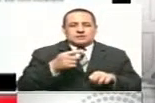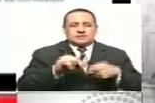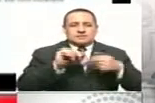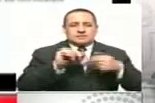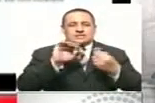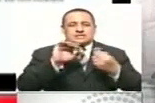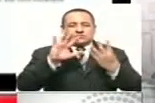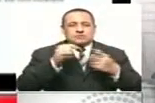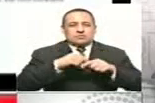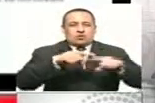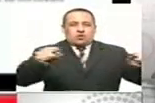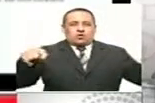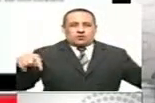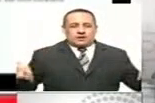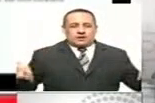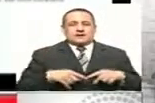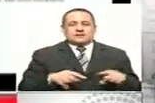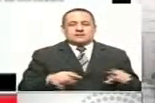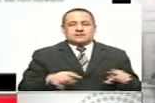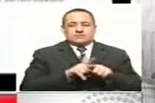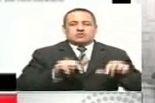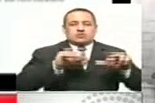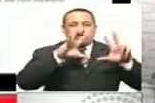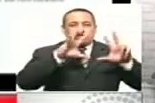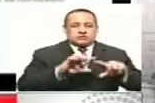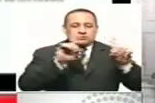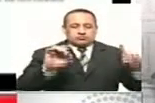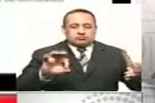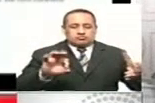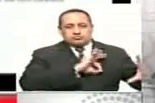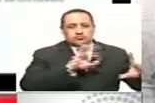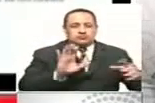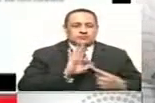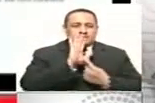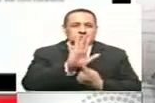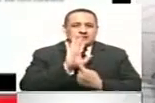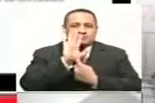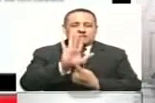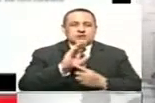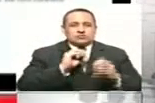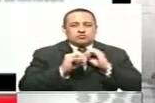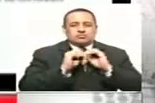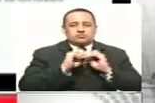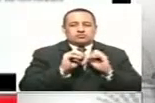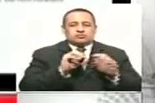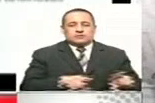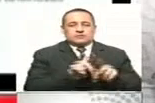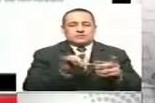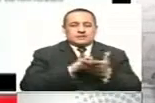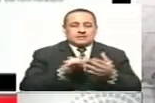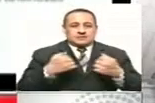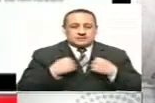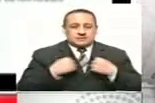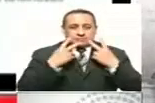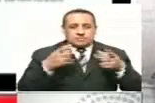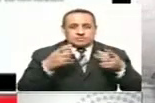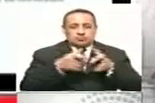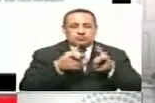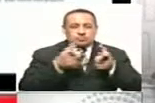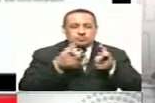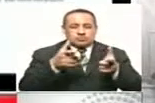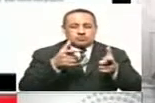539.069 hectáreas, 80 constancias de supervisión emitidas a titulares de títulos